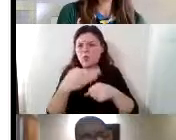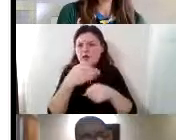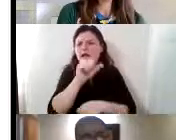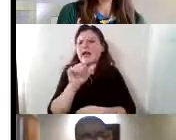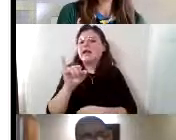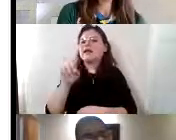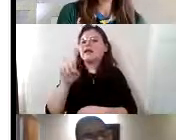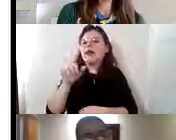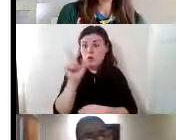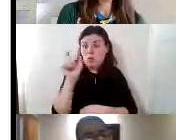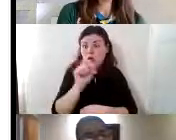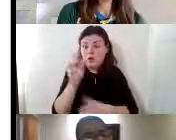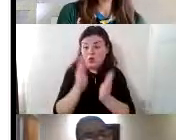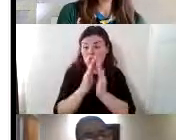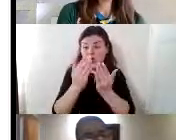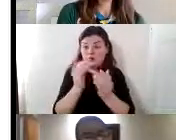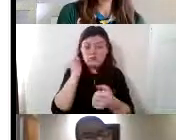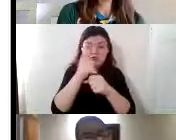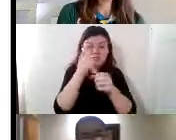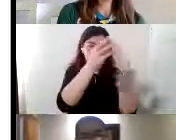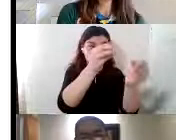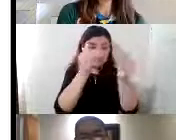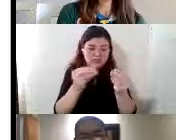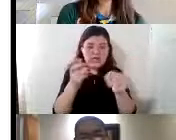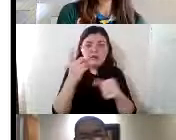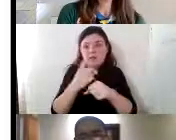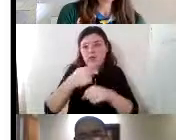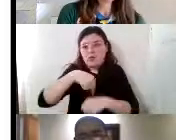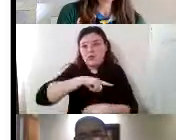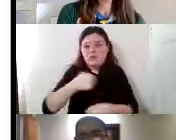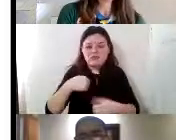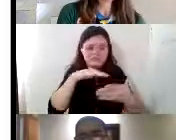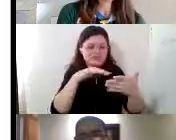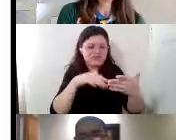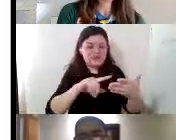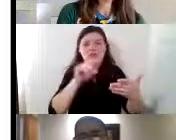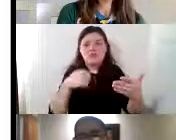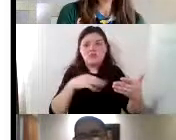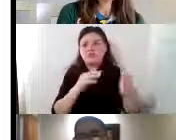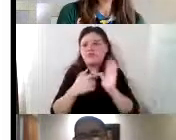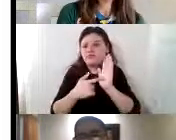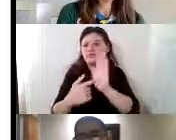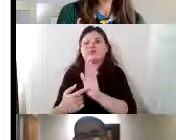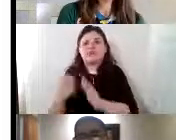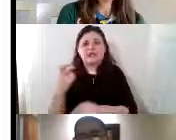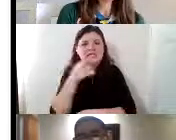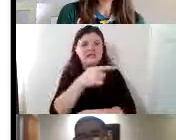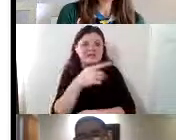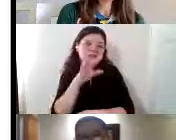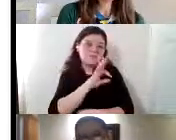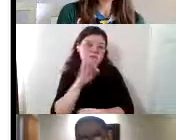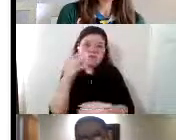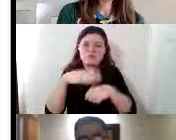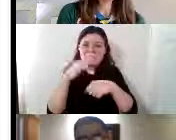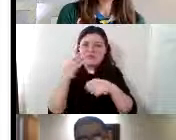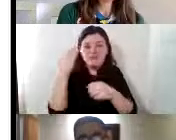un texto, pues tenemos que identificarlo primero nosotros para después poder compartirlo. Este de La Panadería está un poco más extenso,